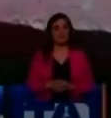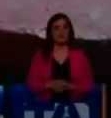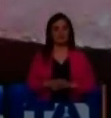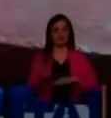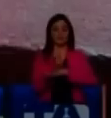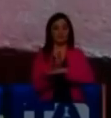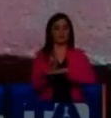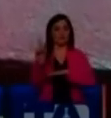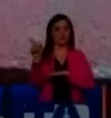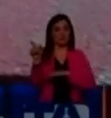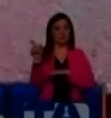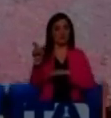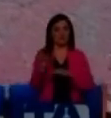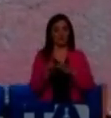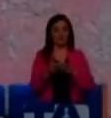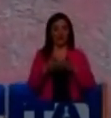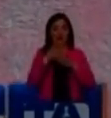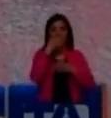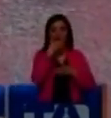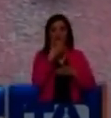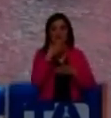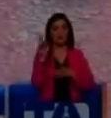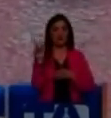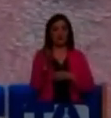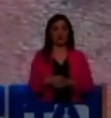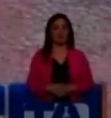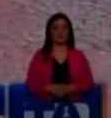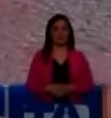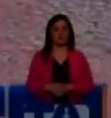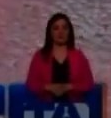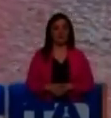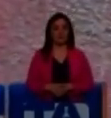manzanas que le hacen como pipa. Entonces eso. Ayúdame, por favor, vamos a mostrar.